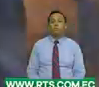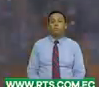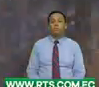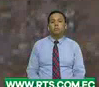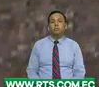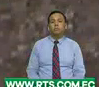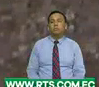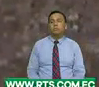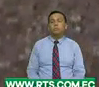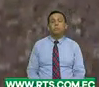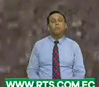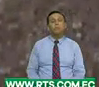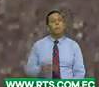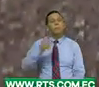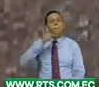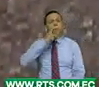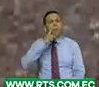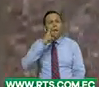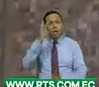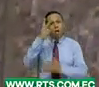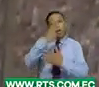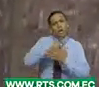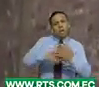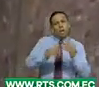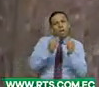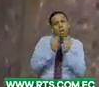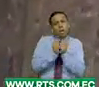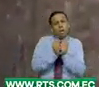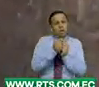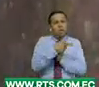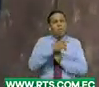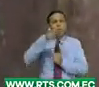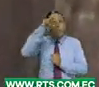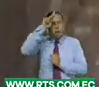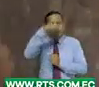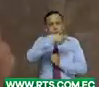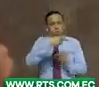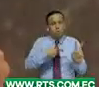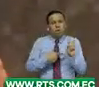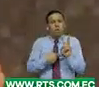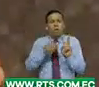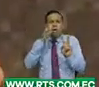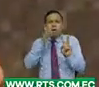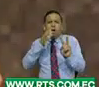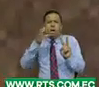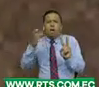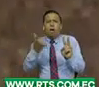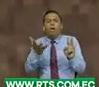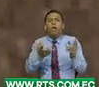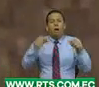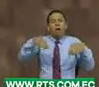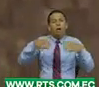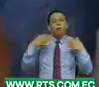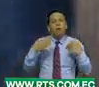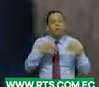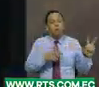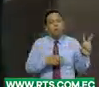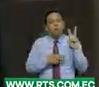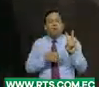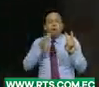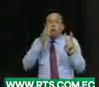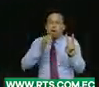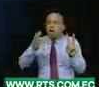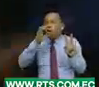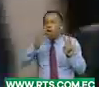padre e hija no videntes de nacionalidad peruana se ganan la vida cantando por las calles céntricas de guayaquil alegrando a los